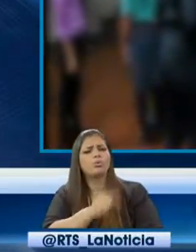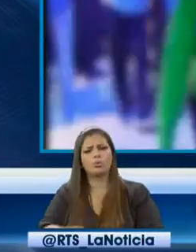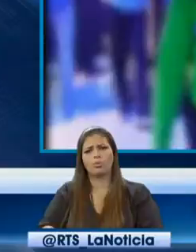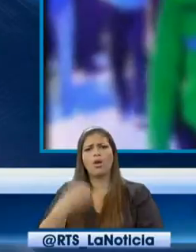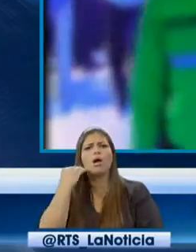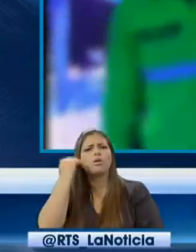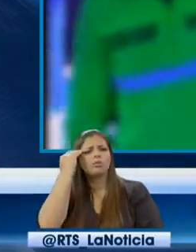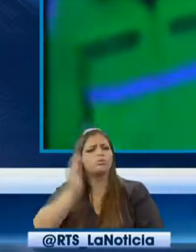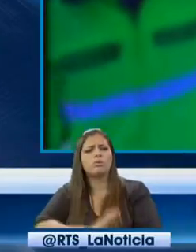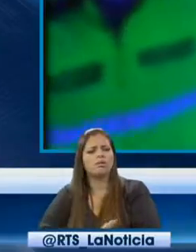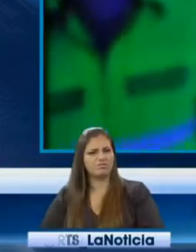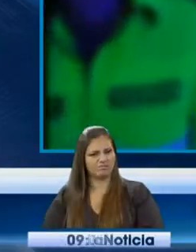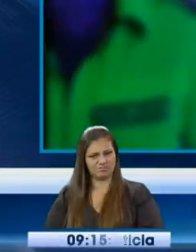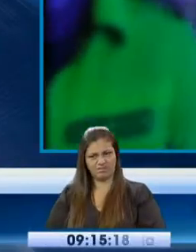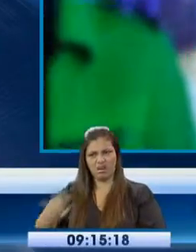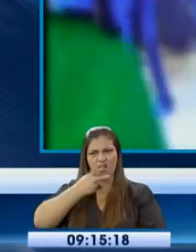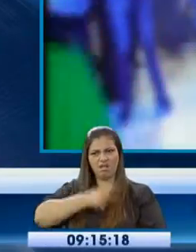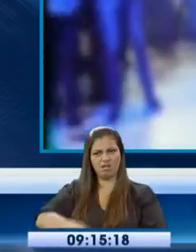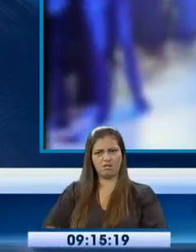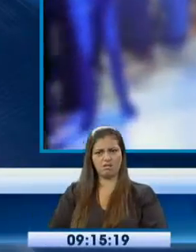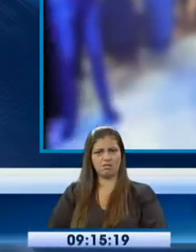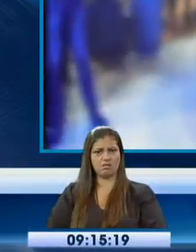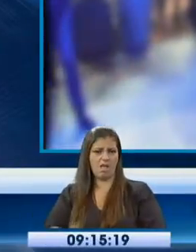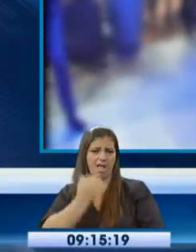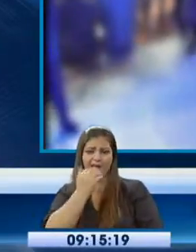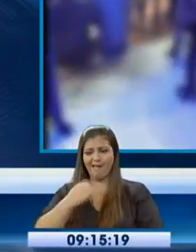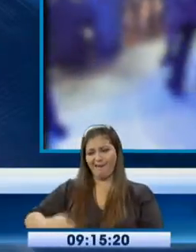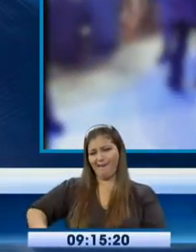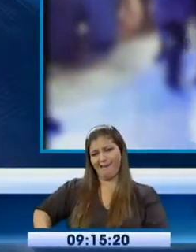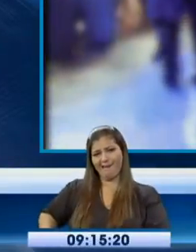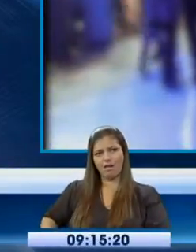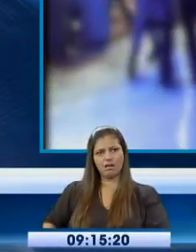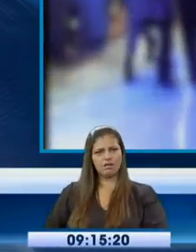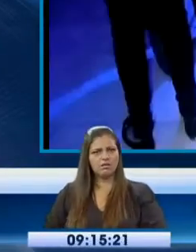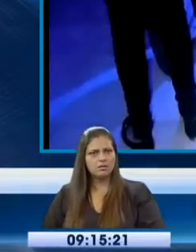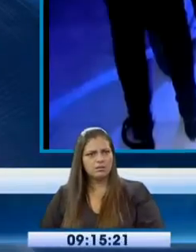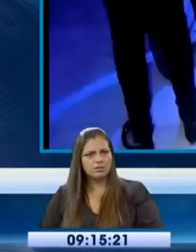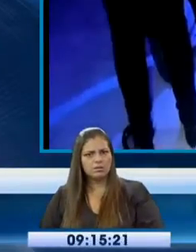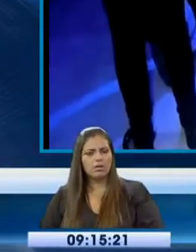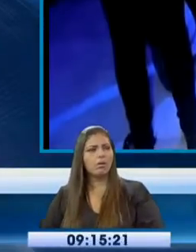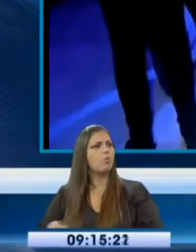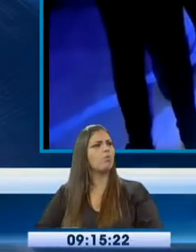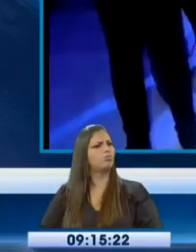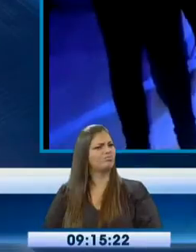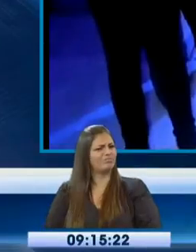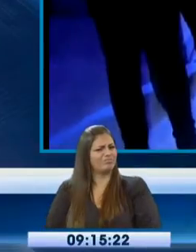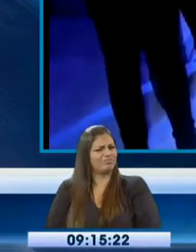¿Qué? ¿Es un chiste que está diciendo? ¿O se está protegiendo con eso?